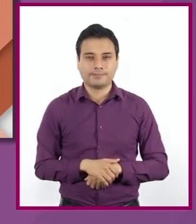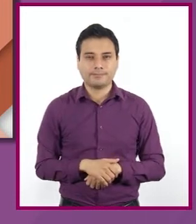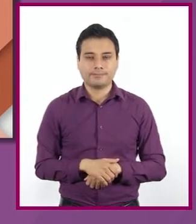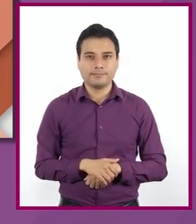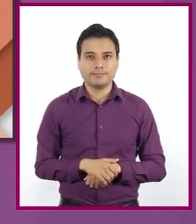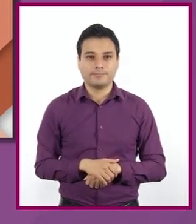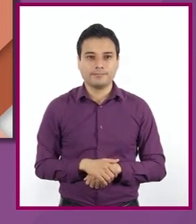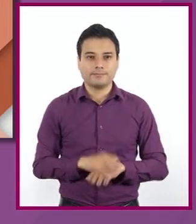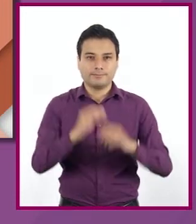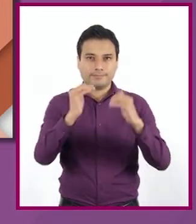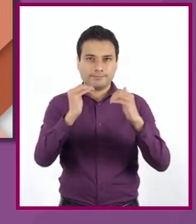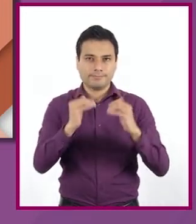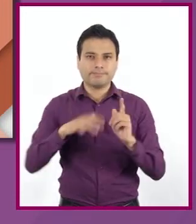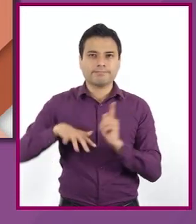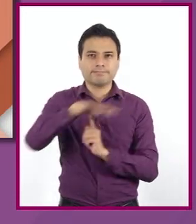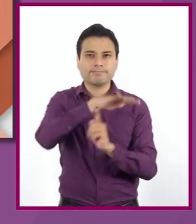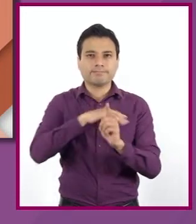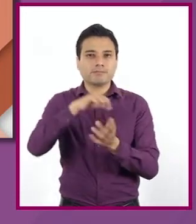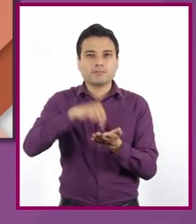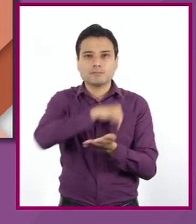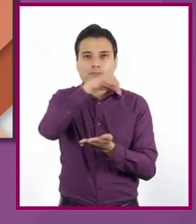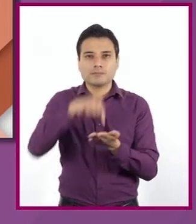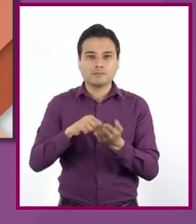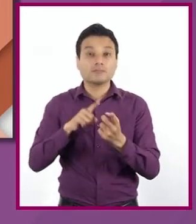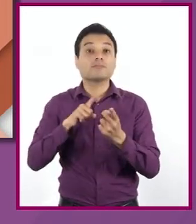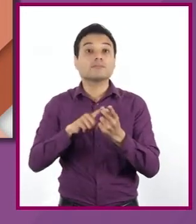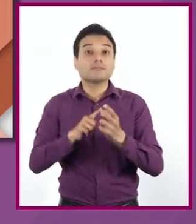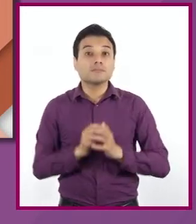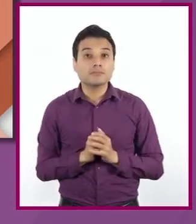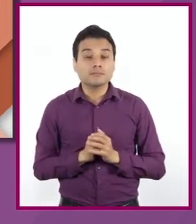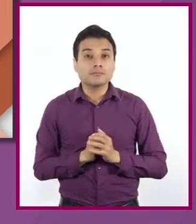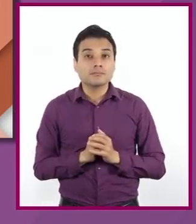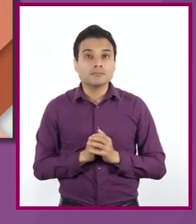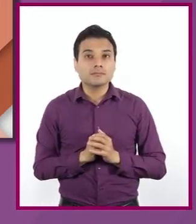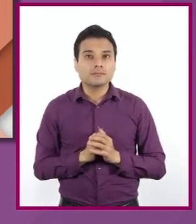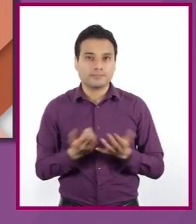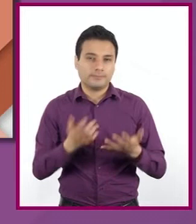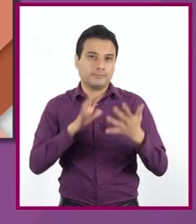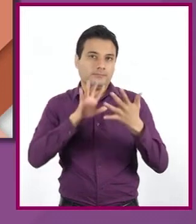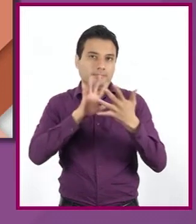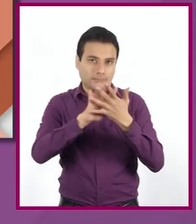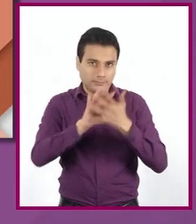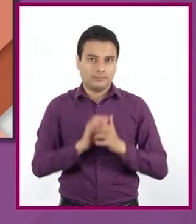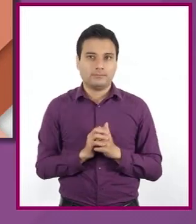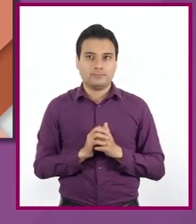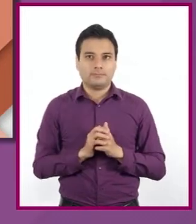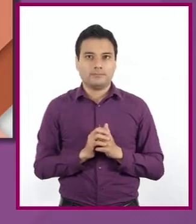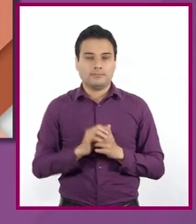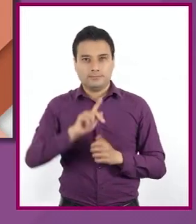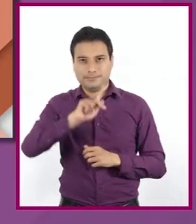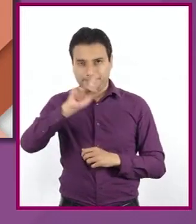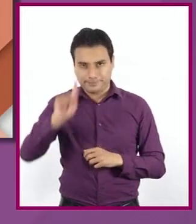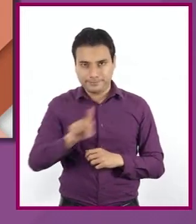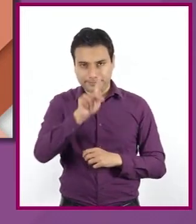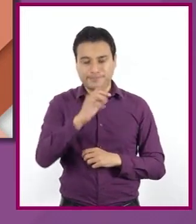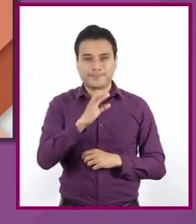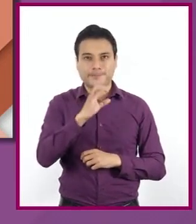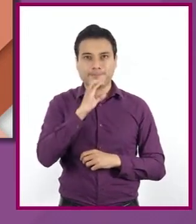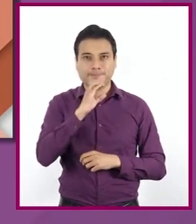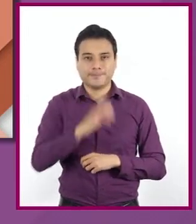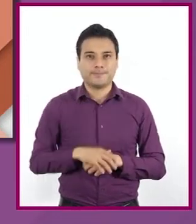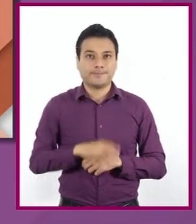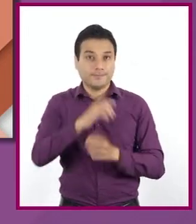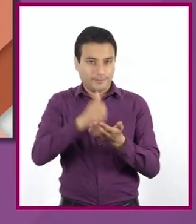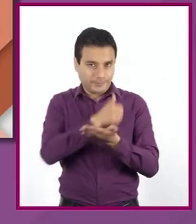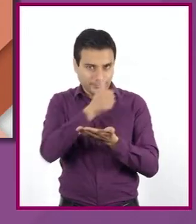espacio es el lugar en el que se desarrolla la trama. Por ejemplo, la cárcel, la villa de Córdoba de los Caballeros, la ciudad